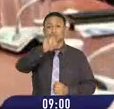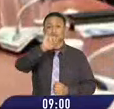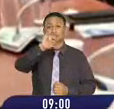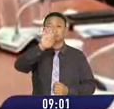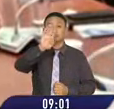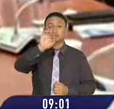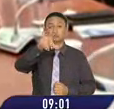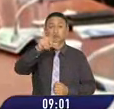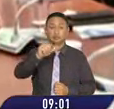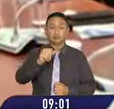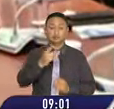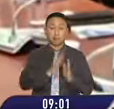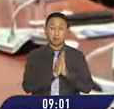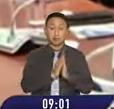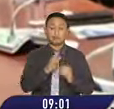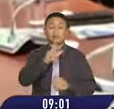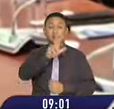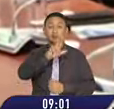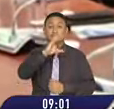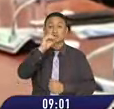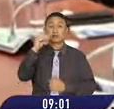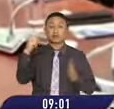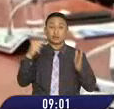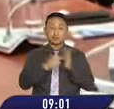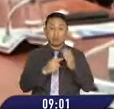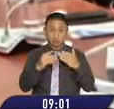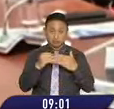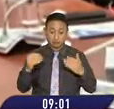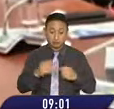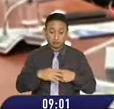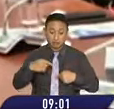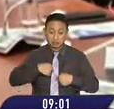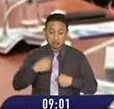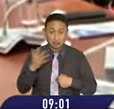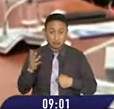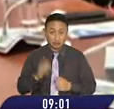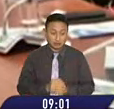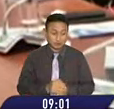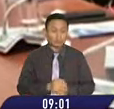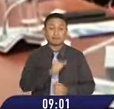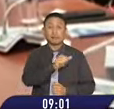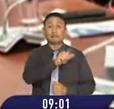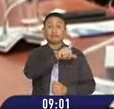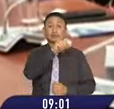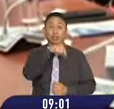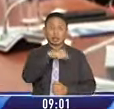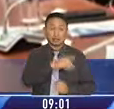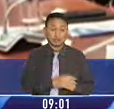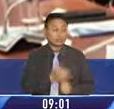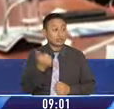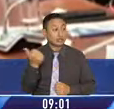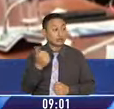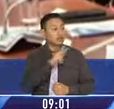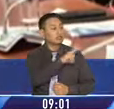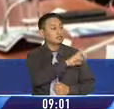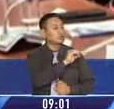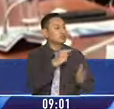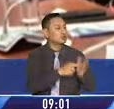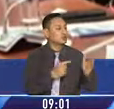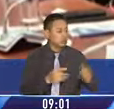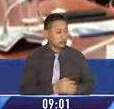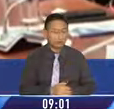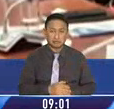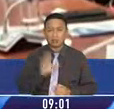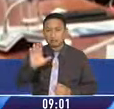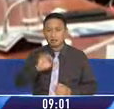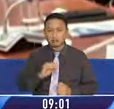pidió $300,000, yo no tenía, le dije a Alex Bravo, oye, el fiscal pide $300,000, puedes conseguir, déjame